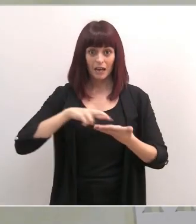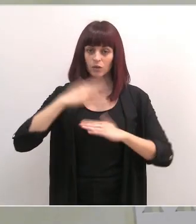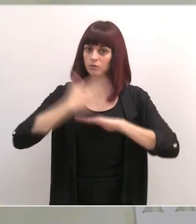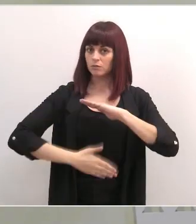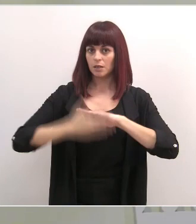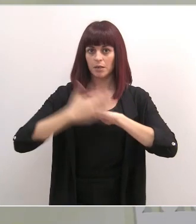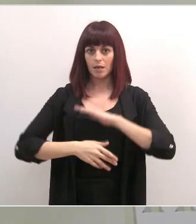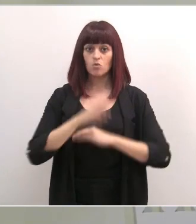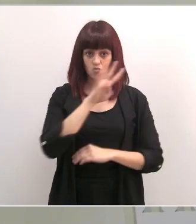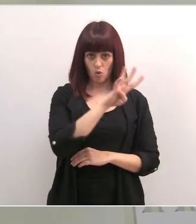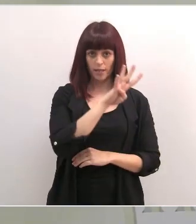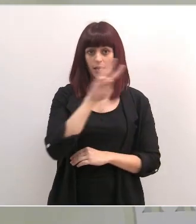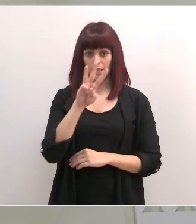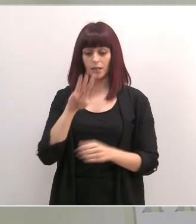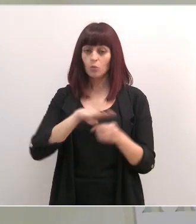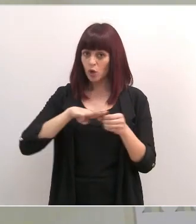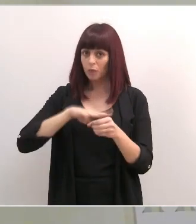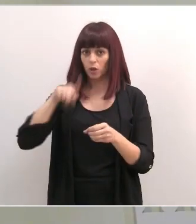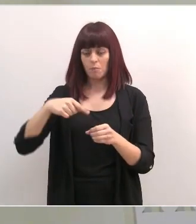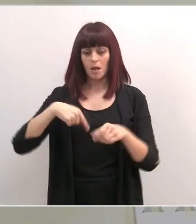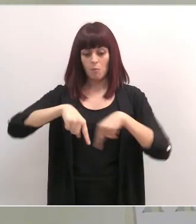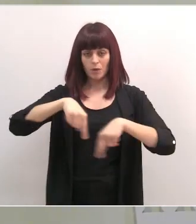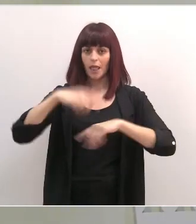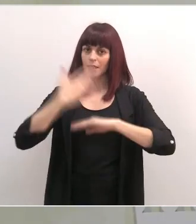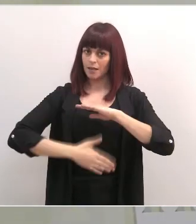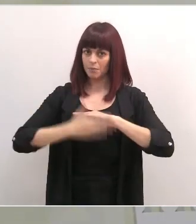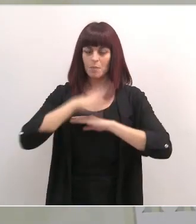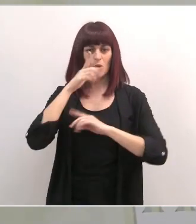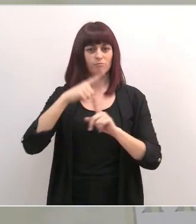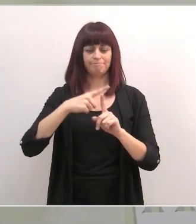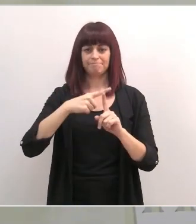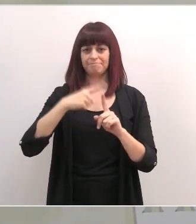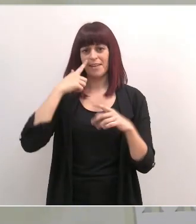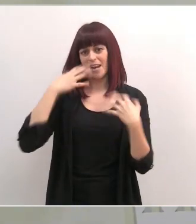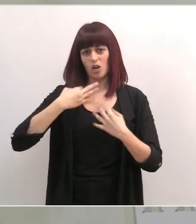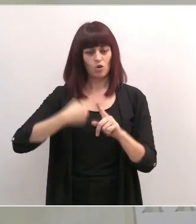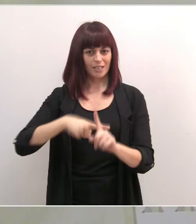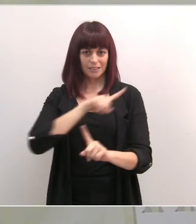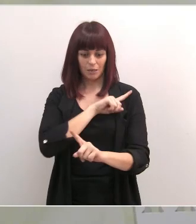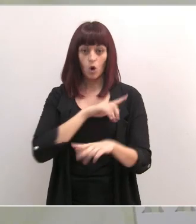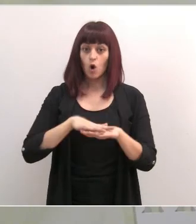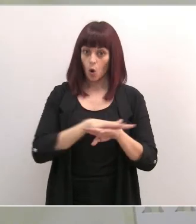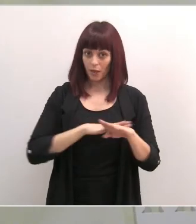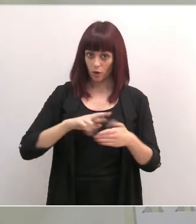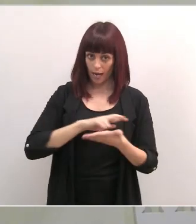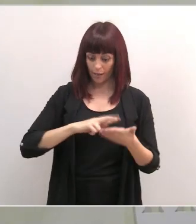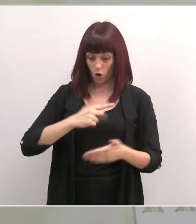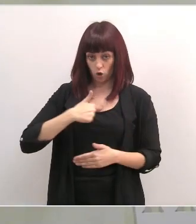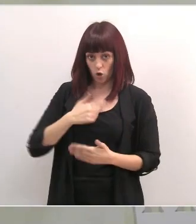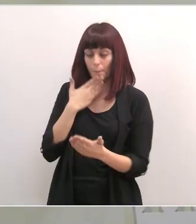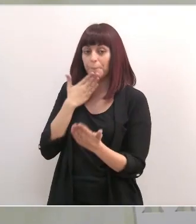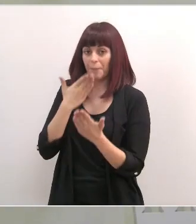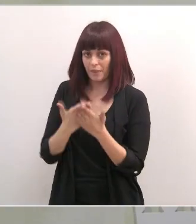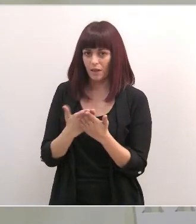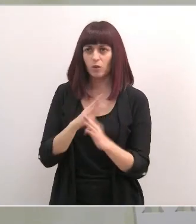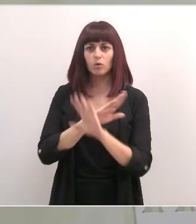y de los 43 municipios en riesgo extremo. Este Gobierno regional, yo particularmente lo pedí así en la